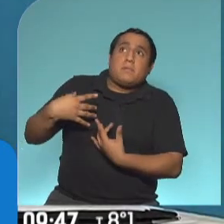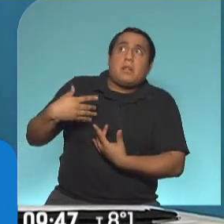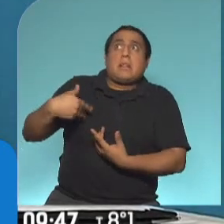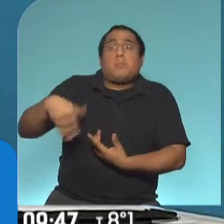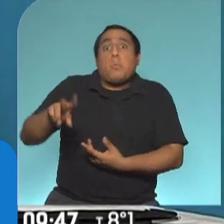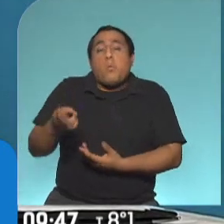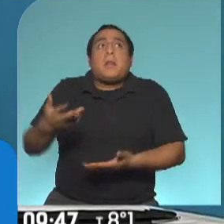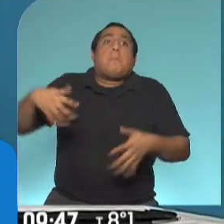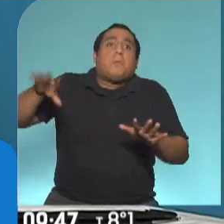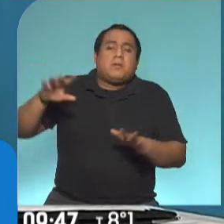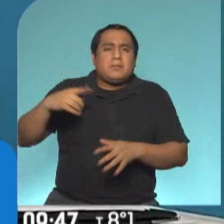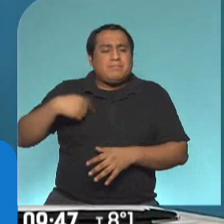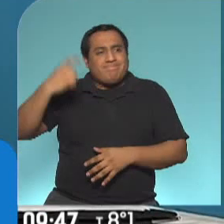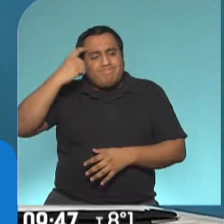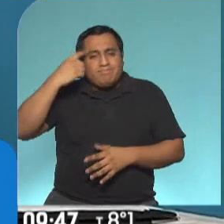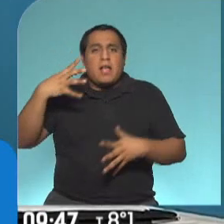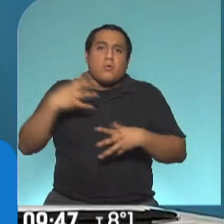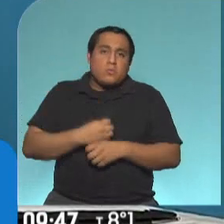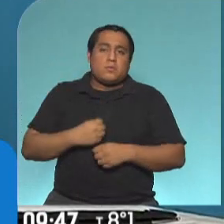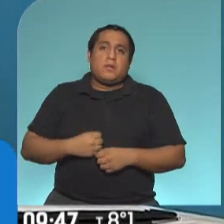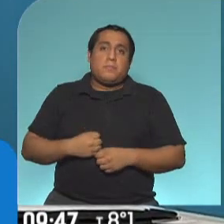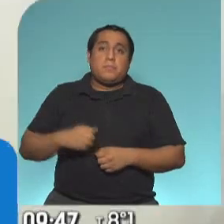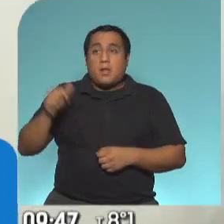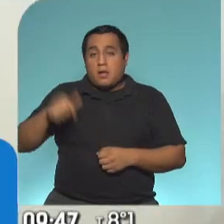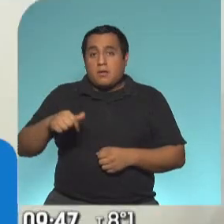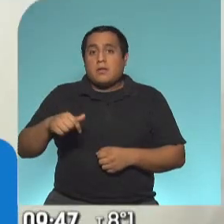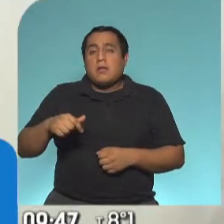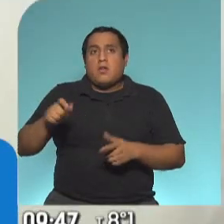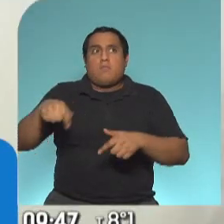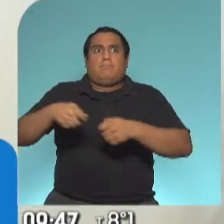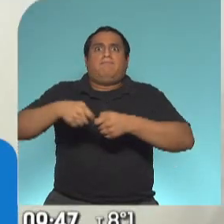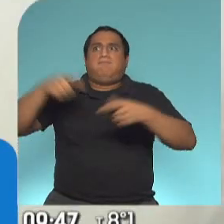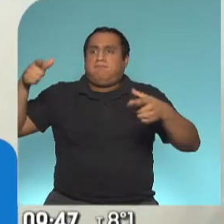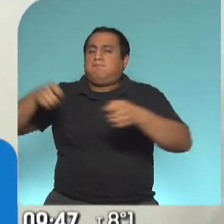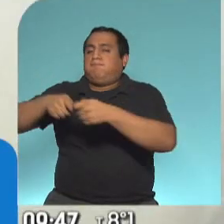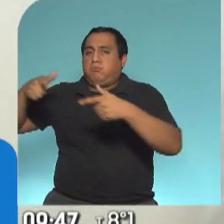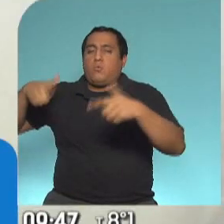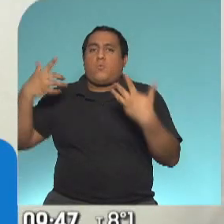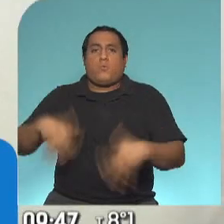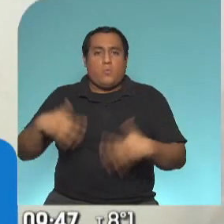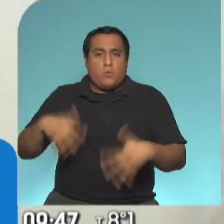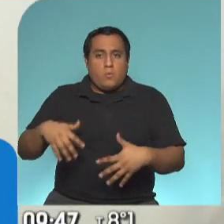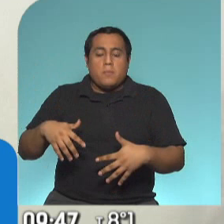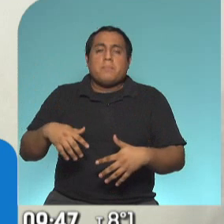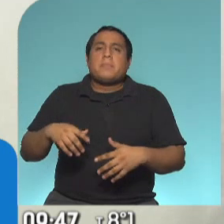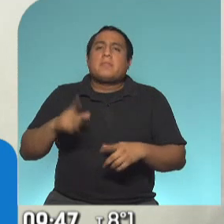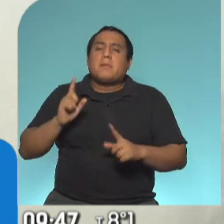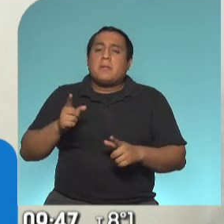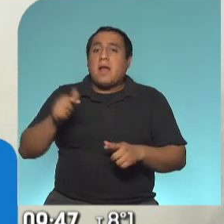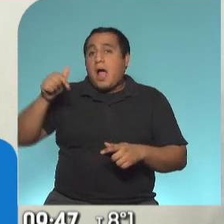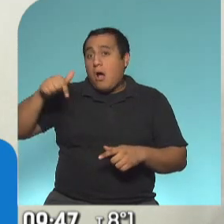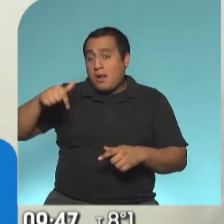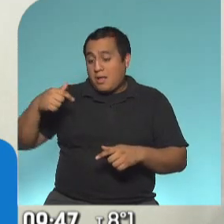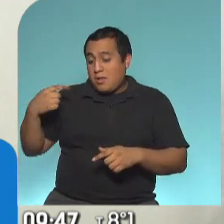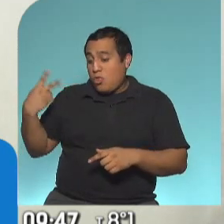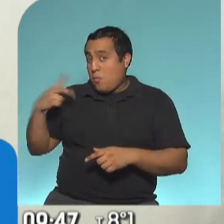de ocupación ha ido aumentando a lo largo de estos meses en forma exponencial y sobre todo en estos dos